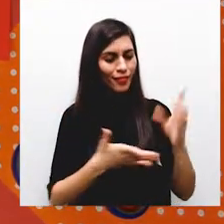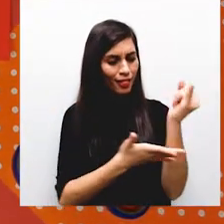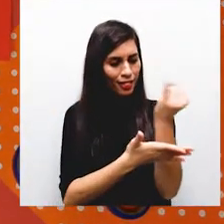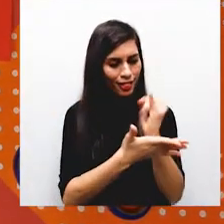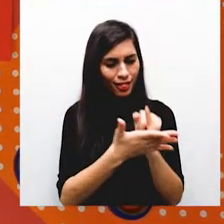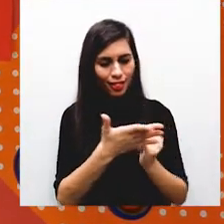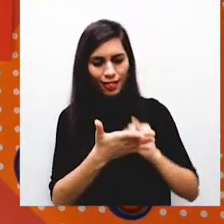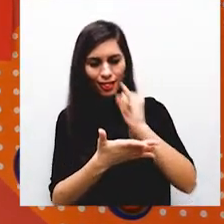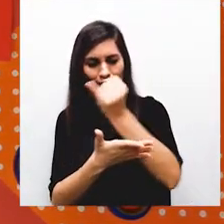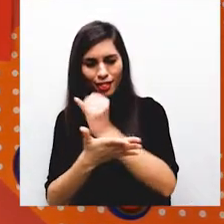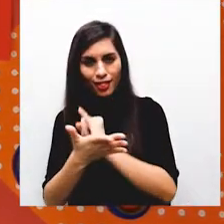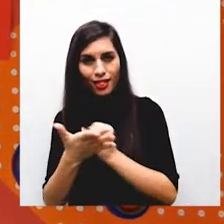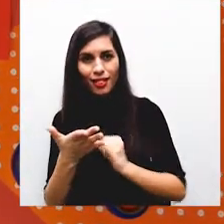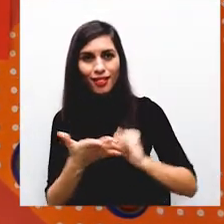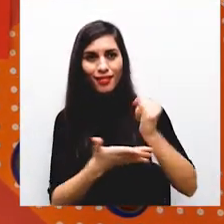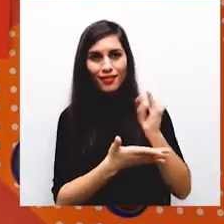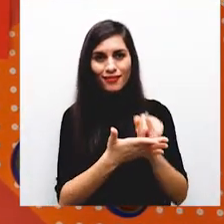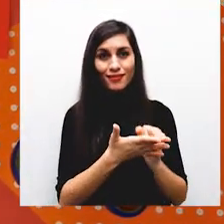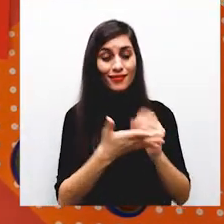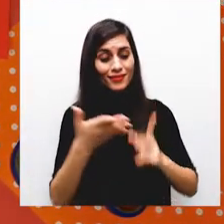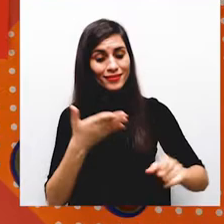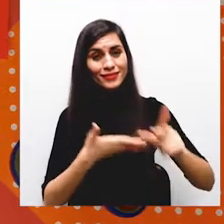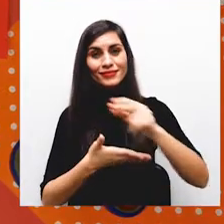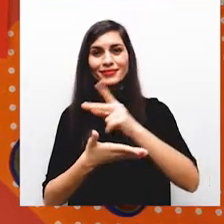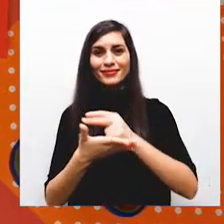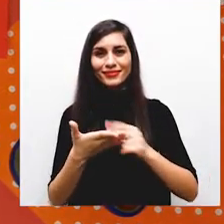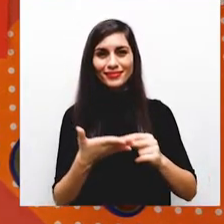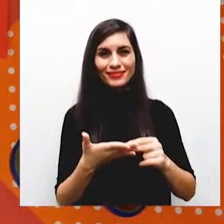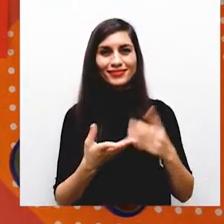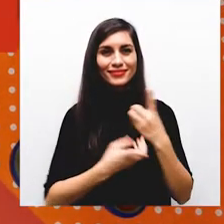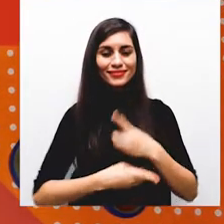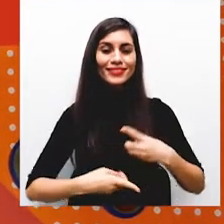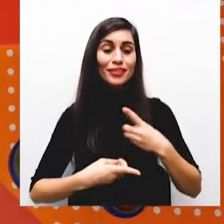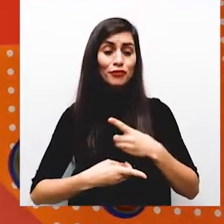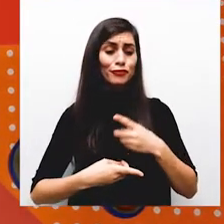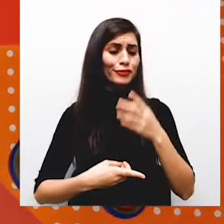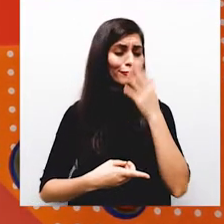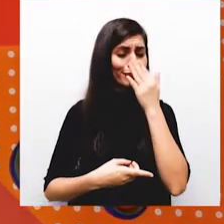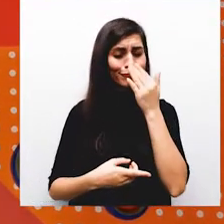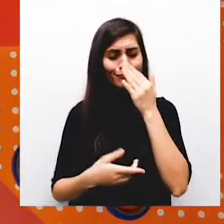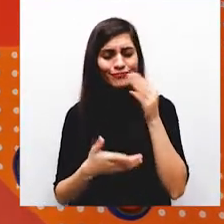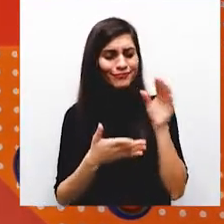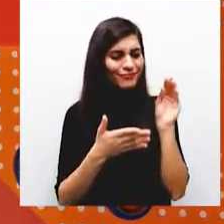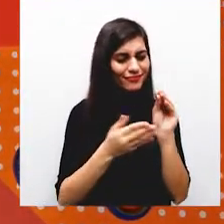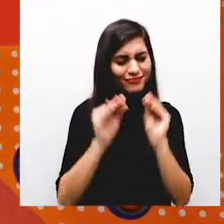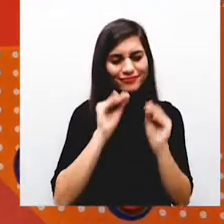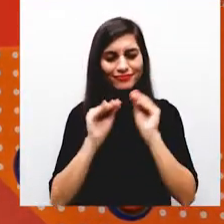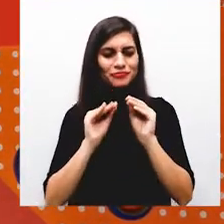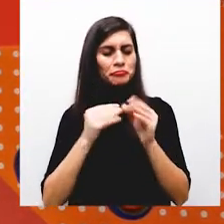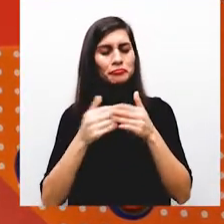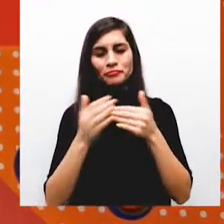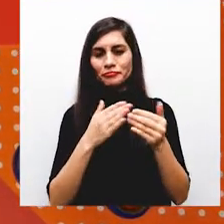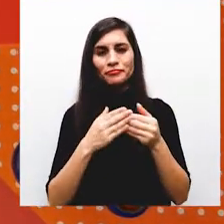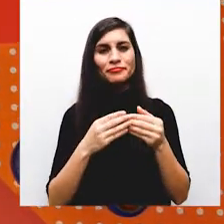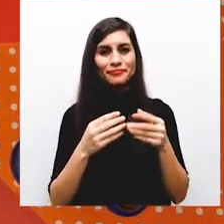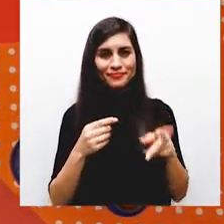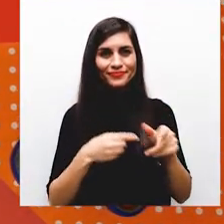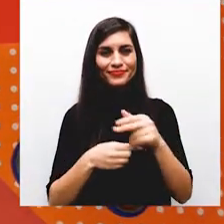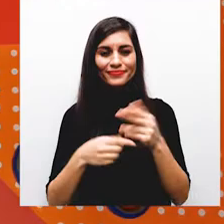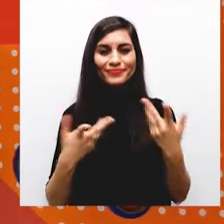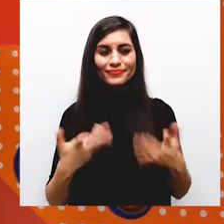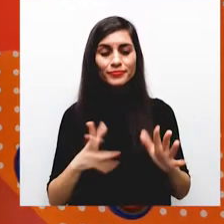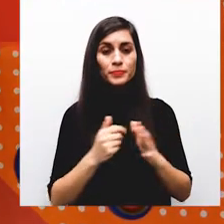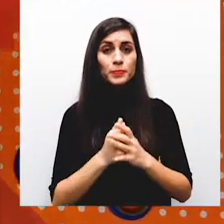que nos interesen, que más nos hayan gustado, que más nos hayan divertido, para utilizarlas dentro de